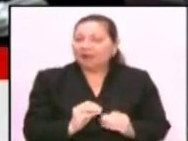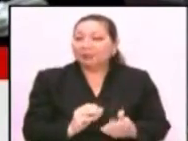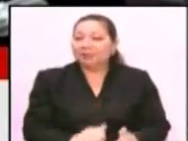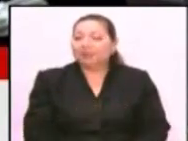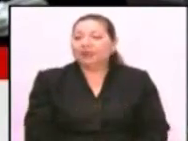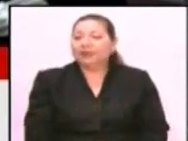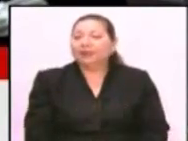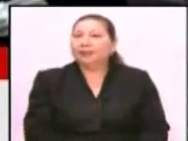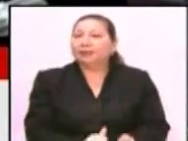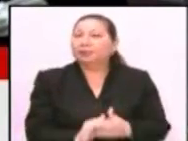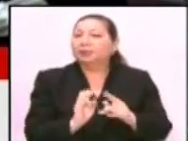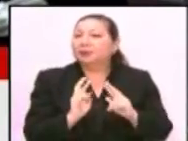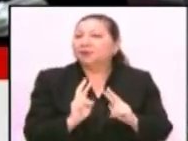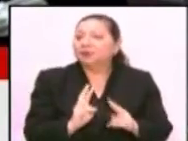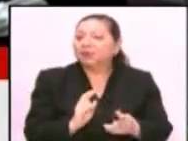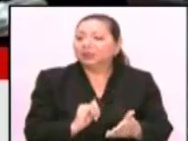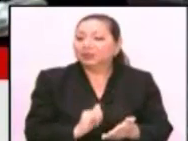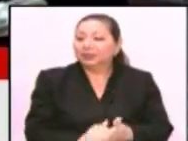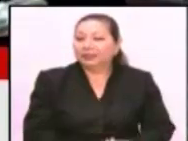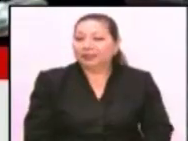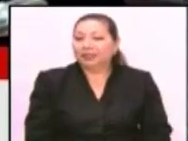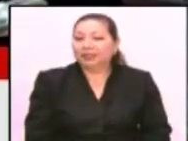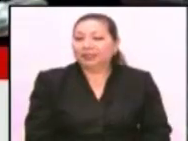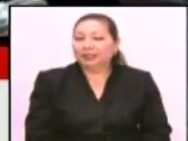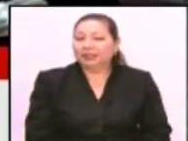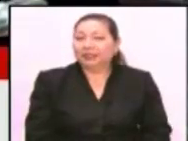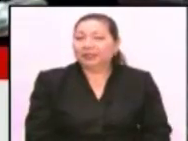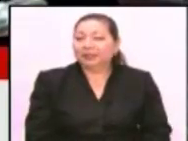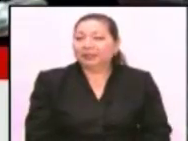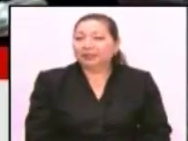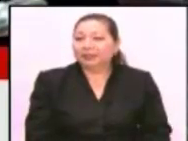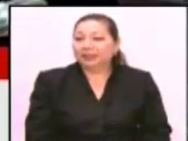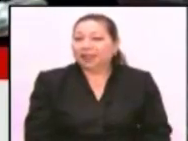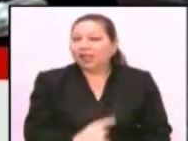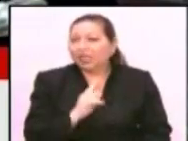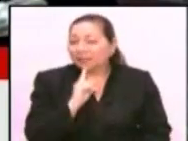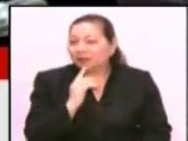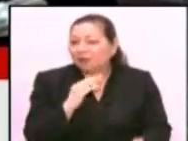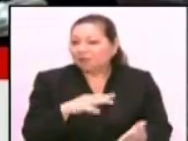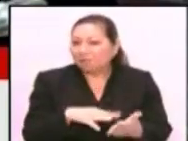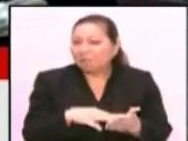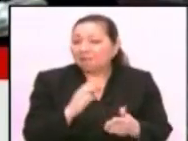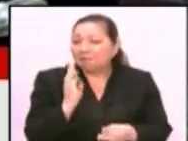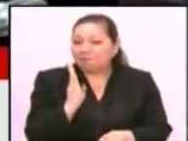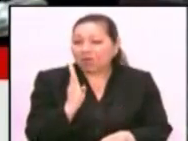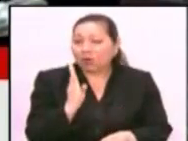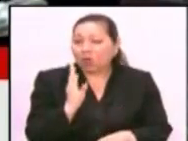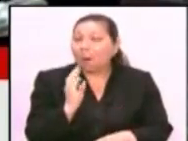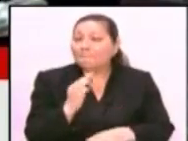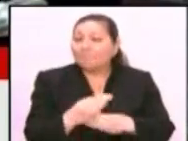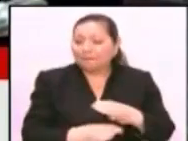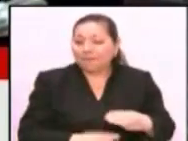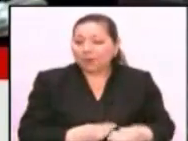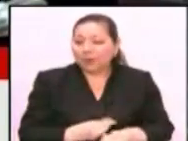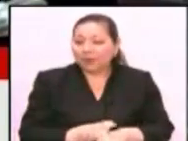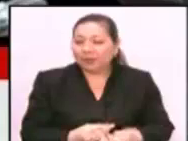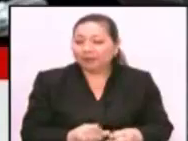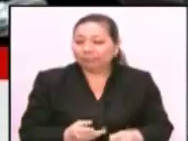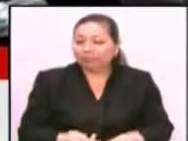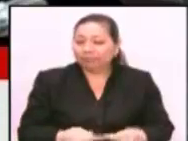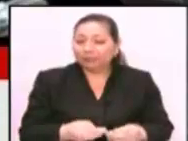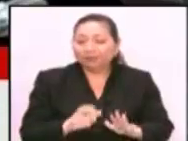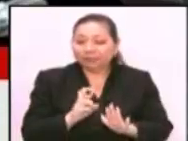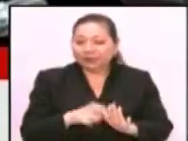contexto, lo que hemos visto en este caso particular es un estudio del Banco Mundial, es que se comparó